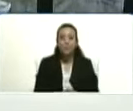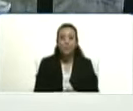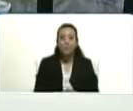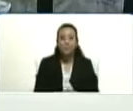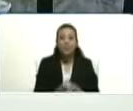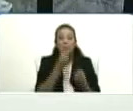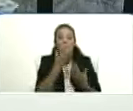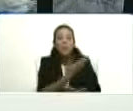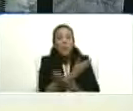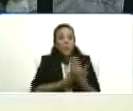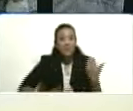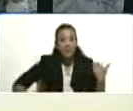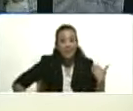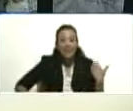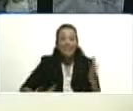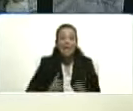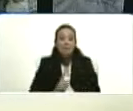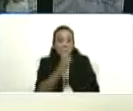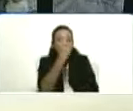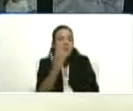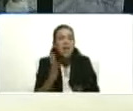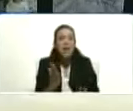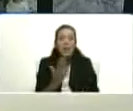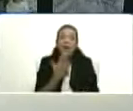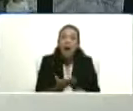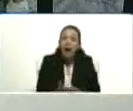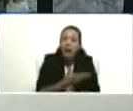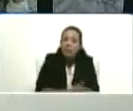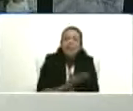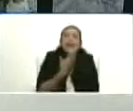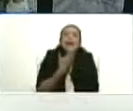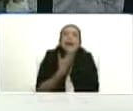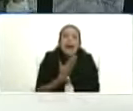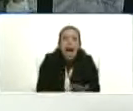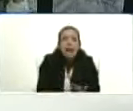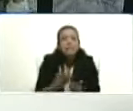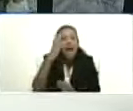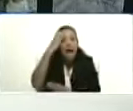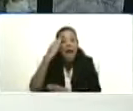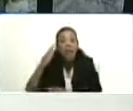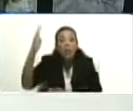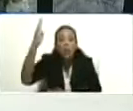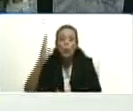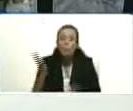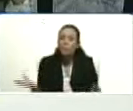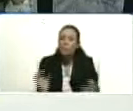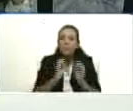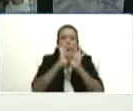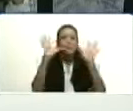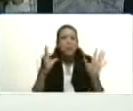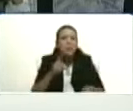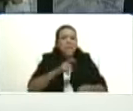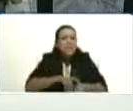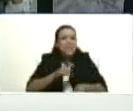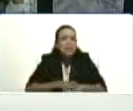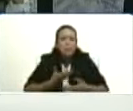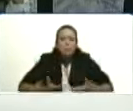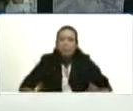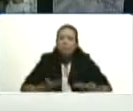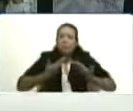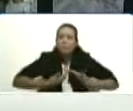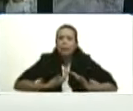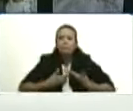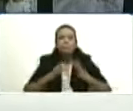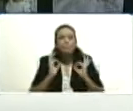Bueno, presidente, primeramente, antes que todo, darle las gracias a Dios por tan maravilloso momento. Y desde